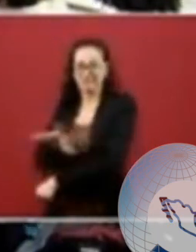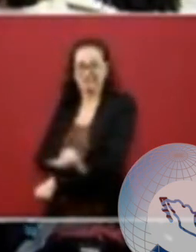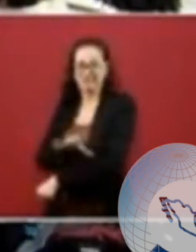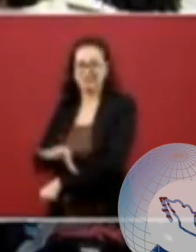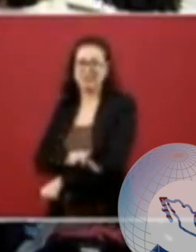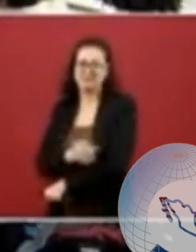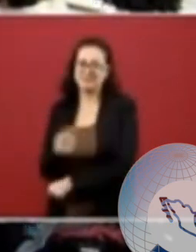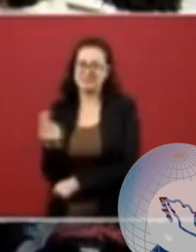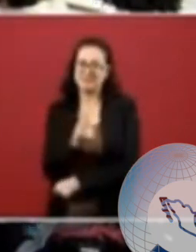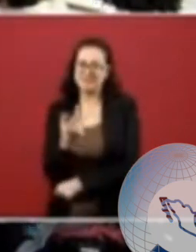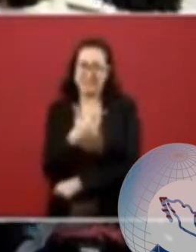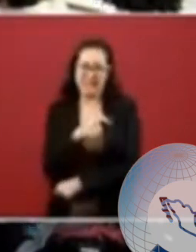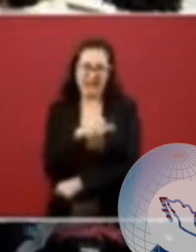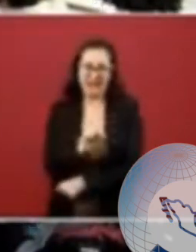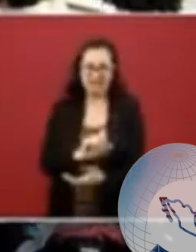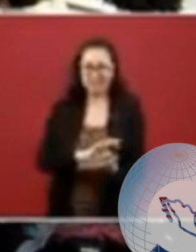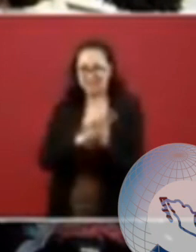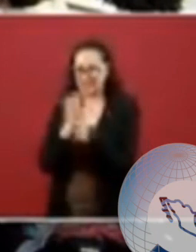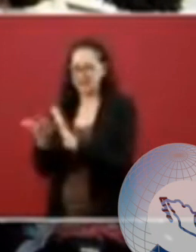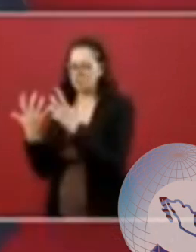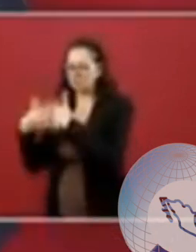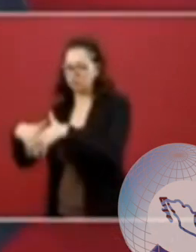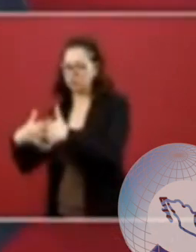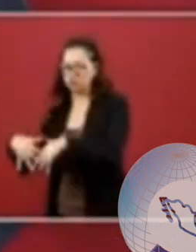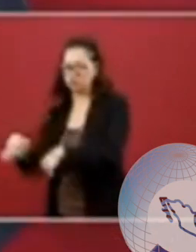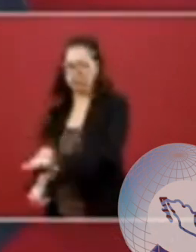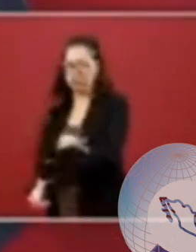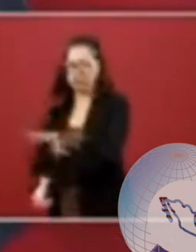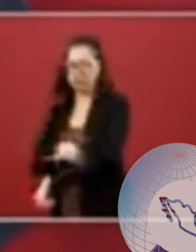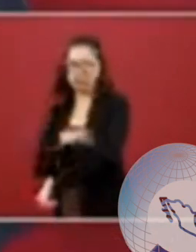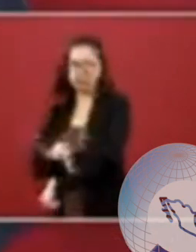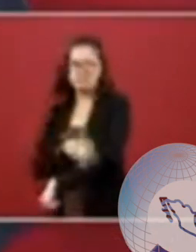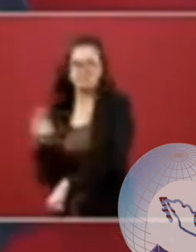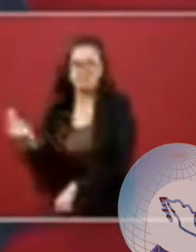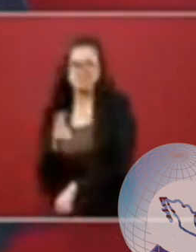se requiere comprar combustible, bueno, el gas.